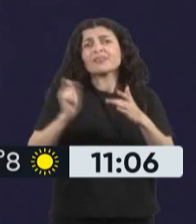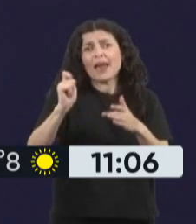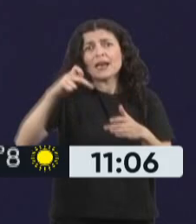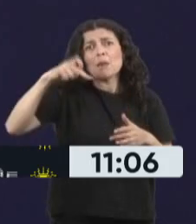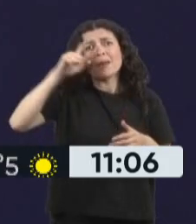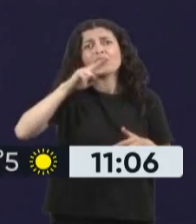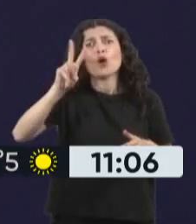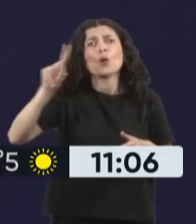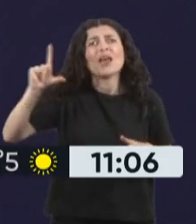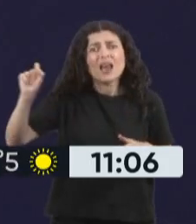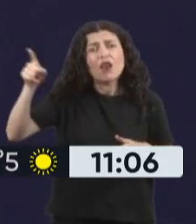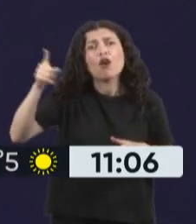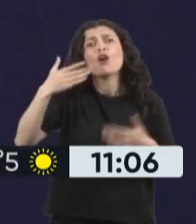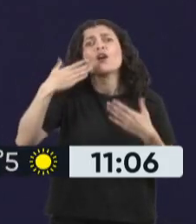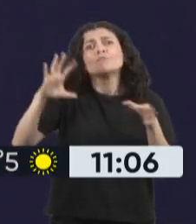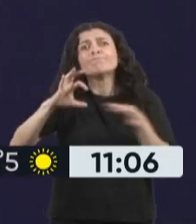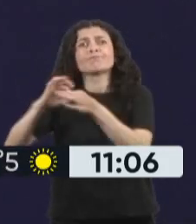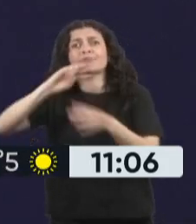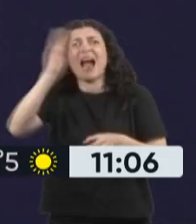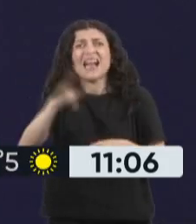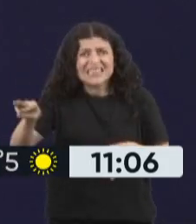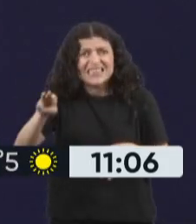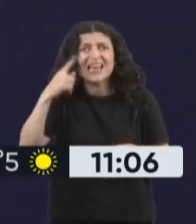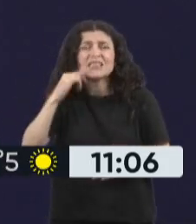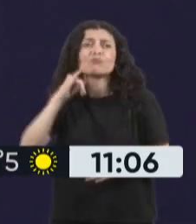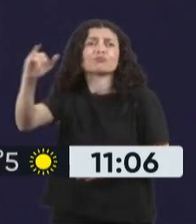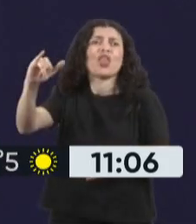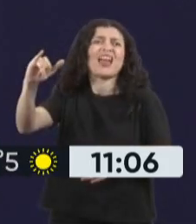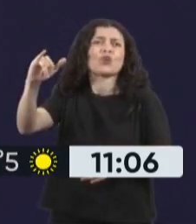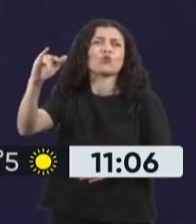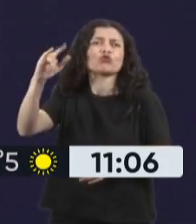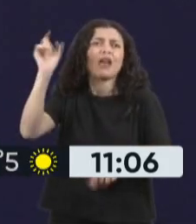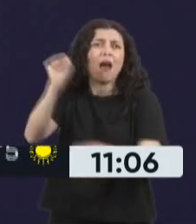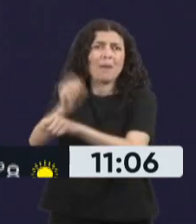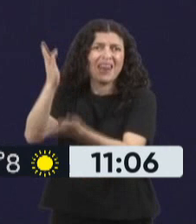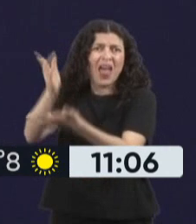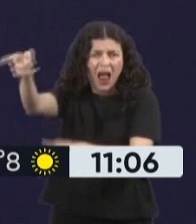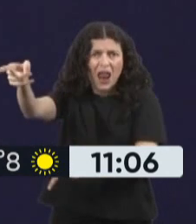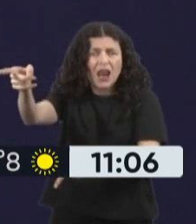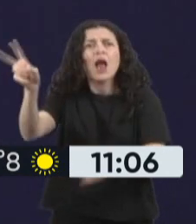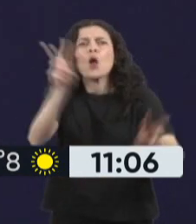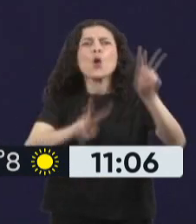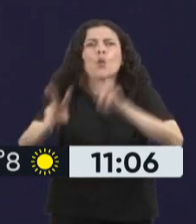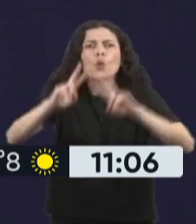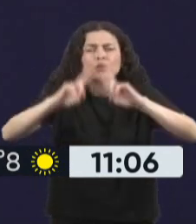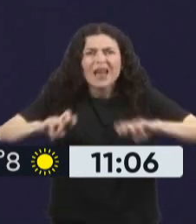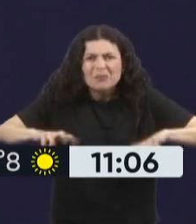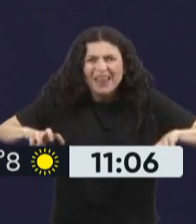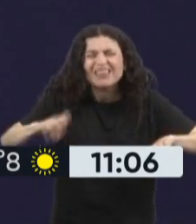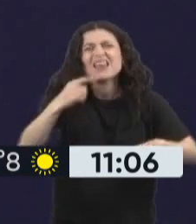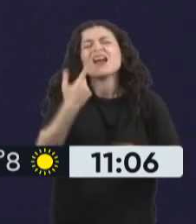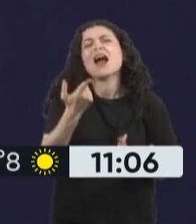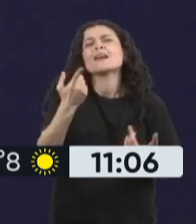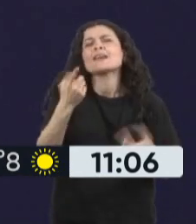Petovelo, a través de ANSES, presentó una denuncia penal para que la justicia investigue inconsistencias y discrecionalidades